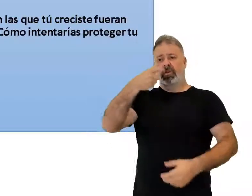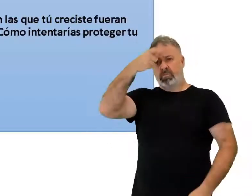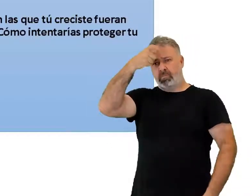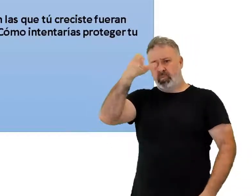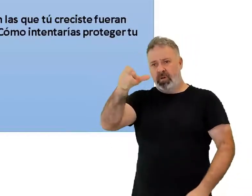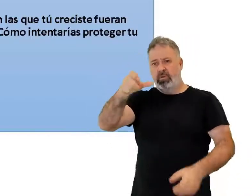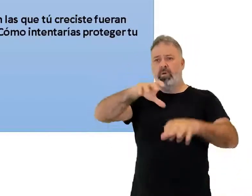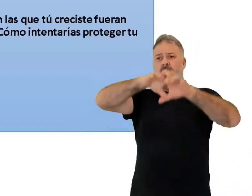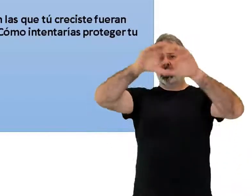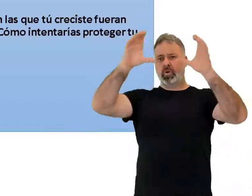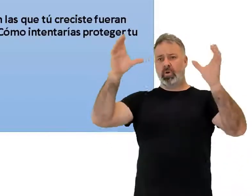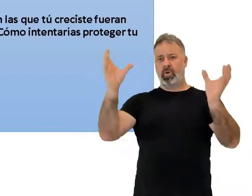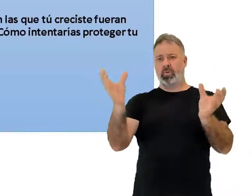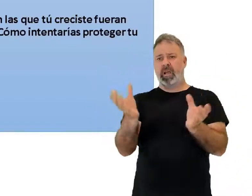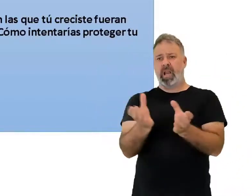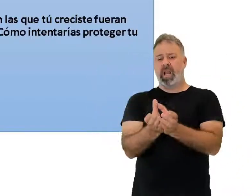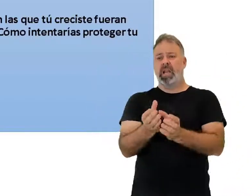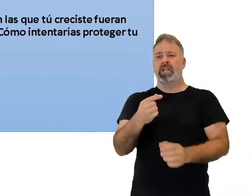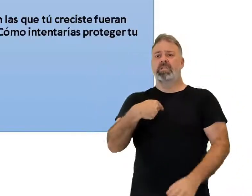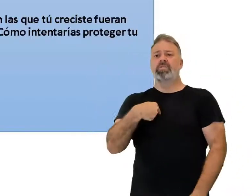Y yo les pregunto